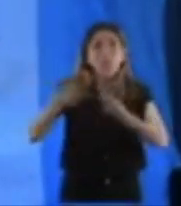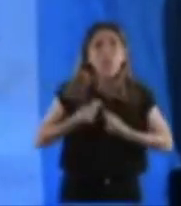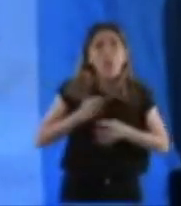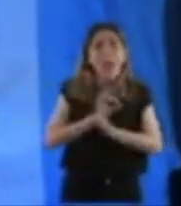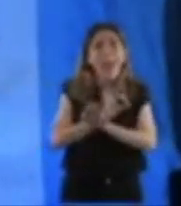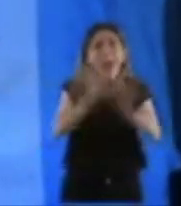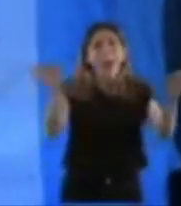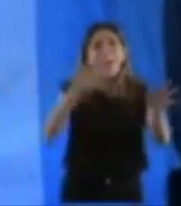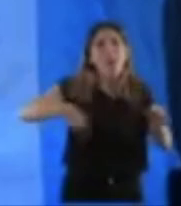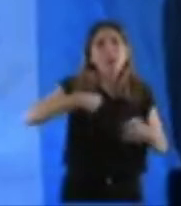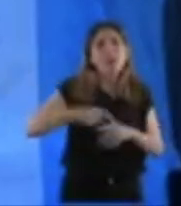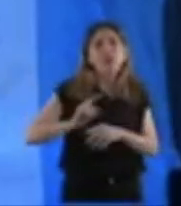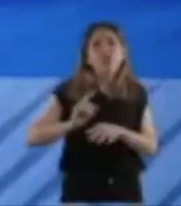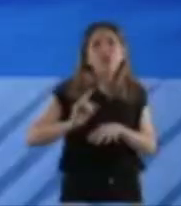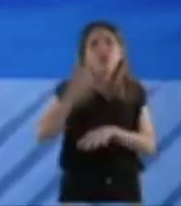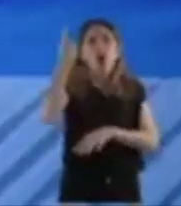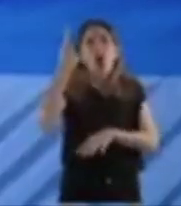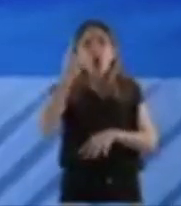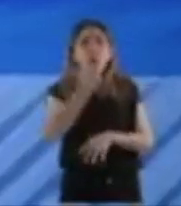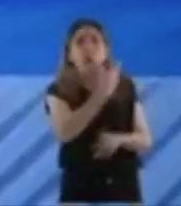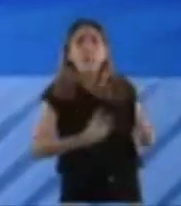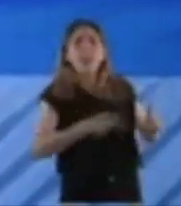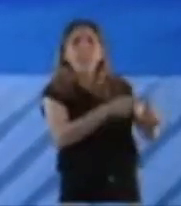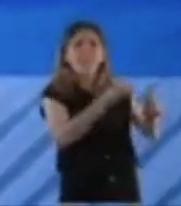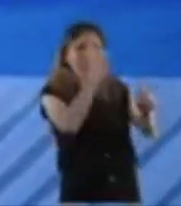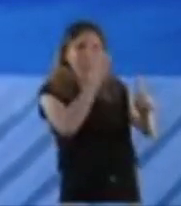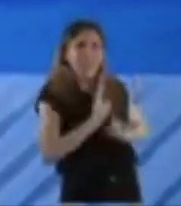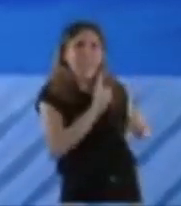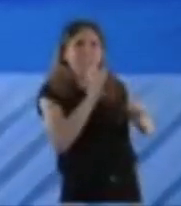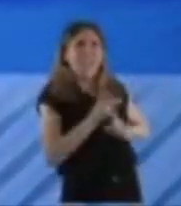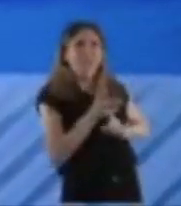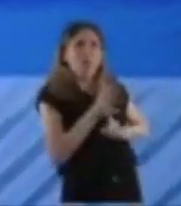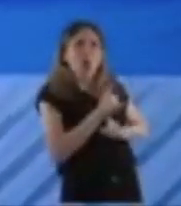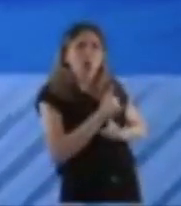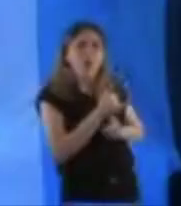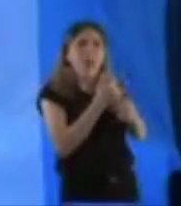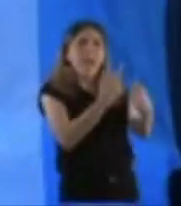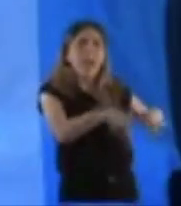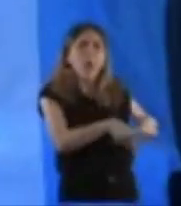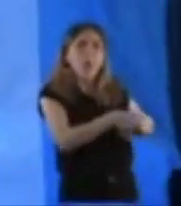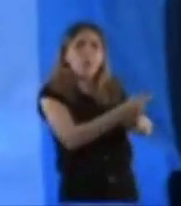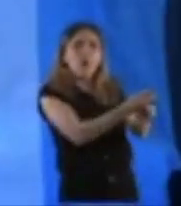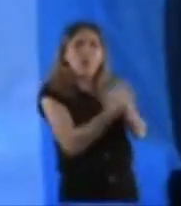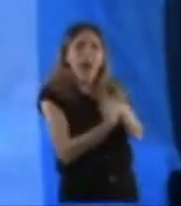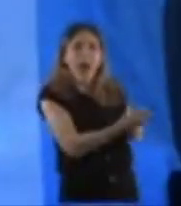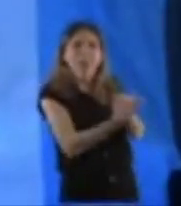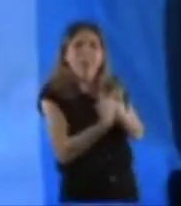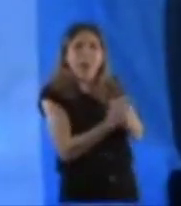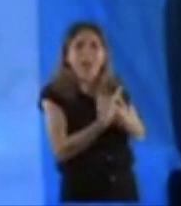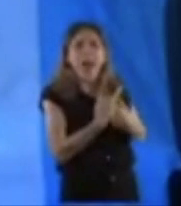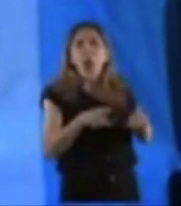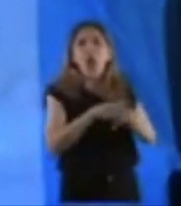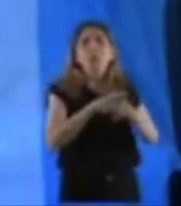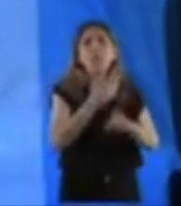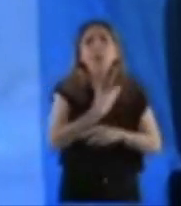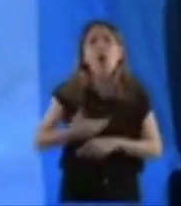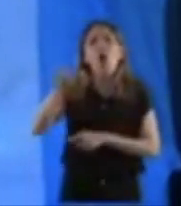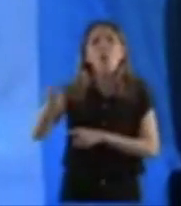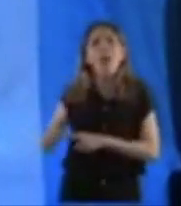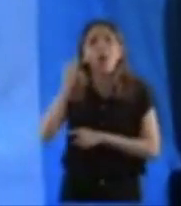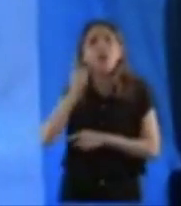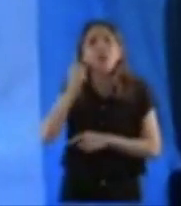estábamos solos. El presidente atendía diariamente y me mandaba los recursos que podíamos necesitar, igual que el gobernador